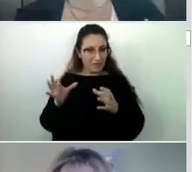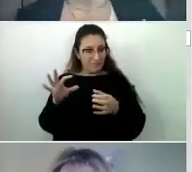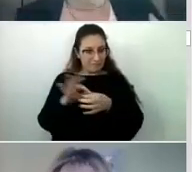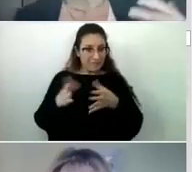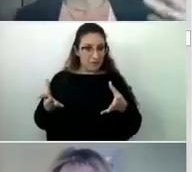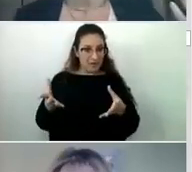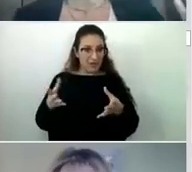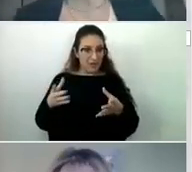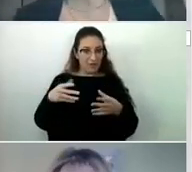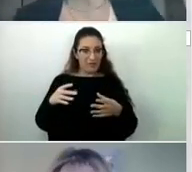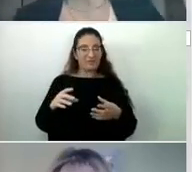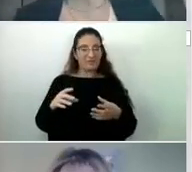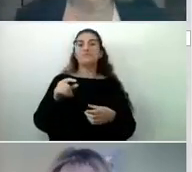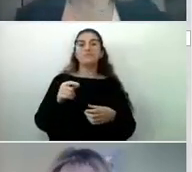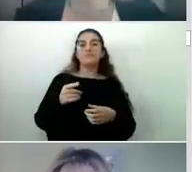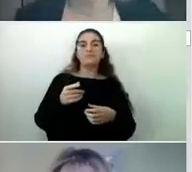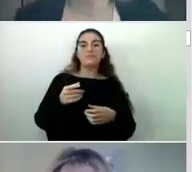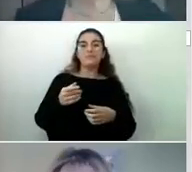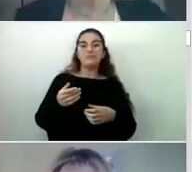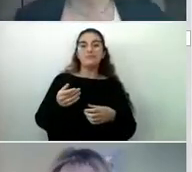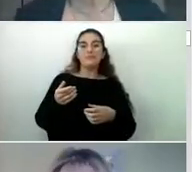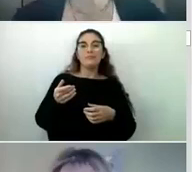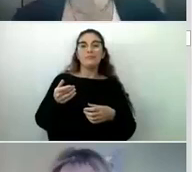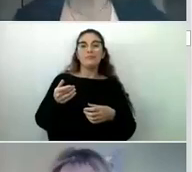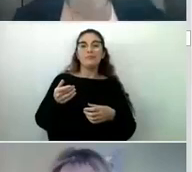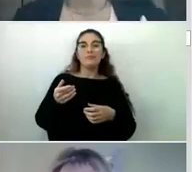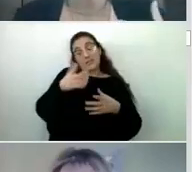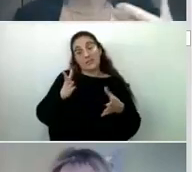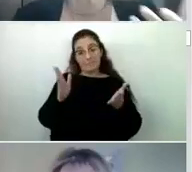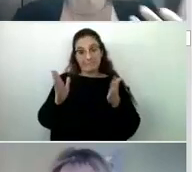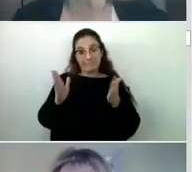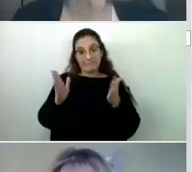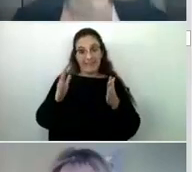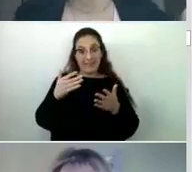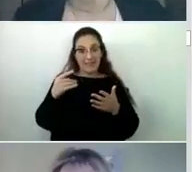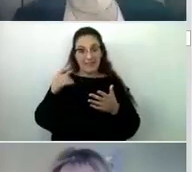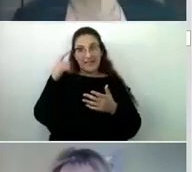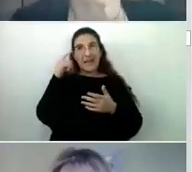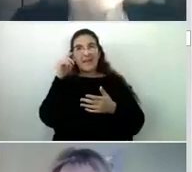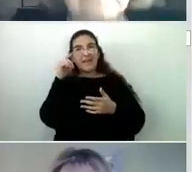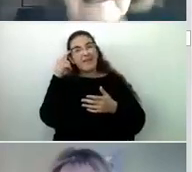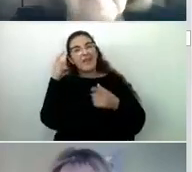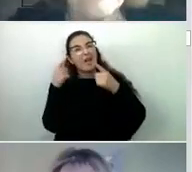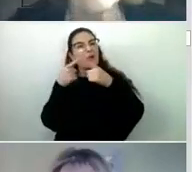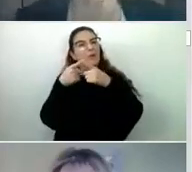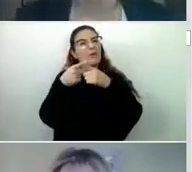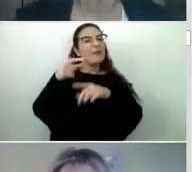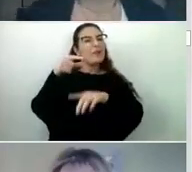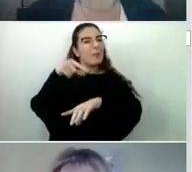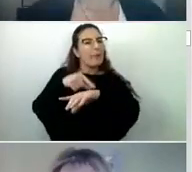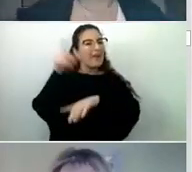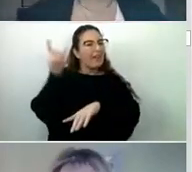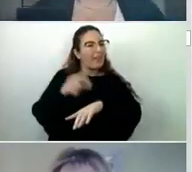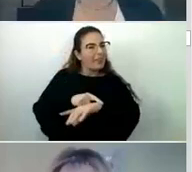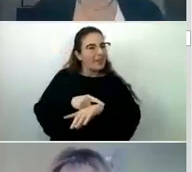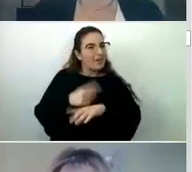de allí también en esto estamos, surgen de esta visión médica, no quiero que los médicos se enojen conmigo, pero en